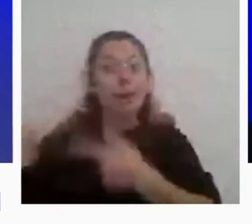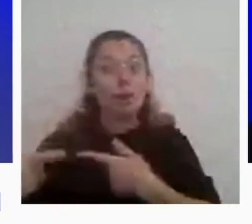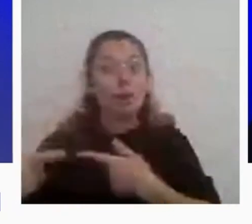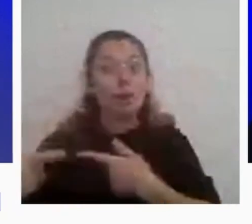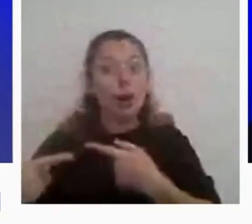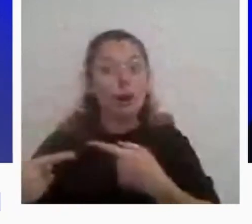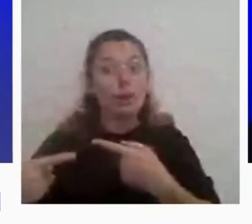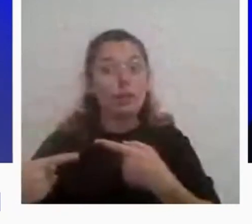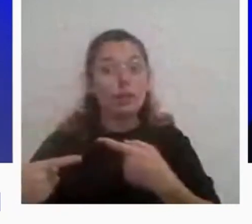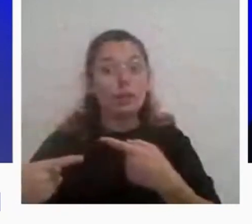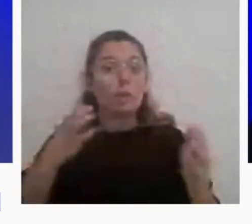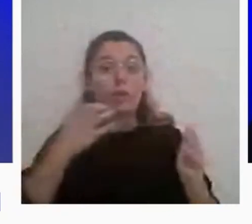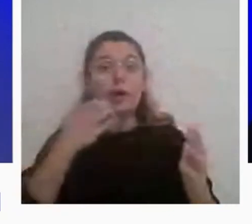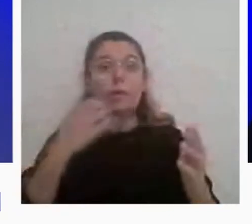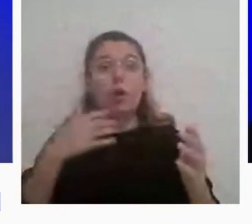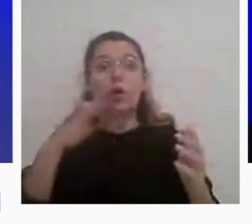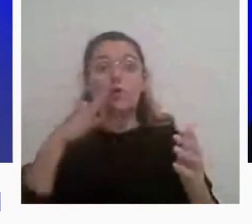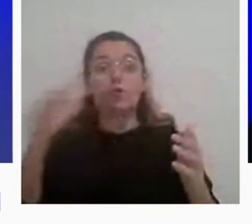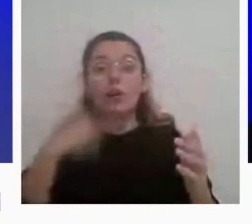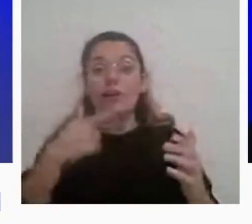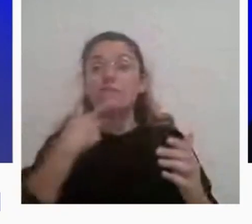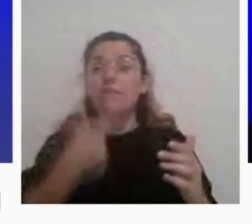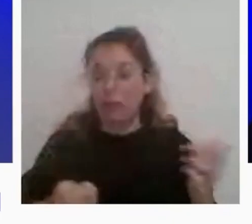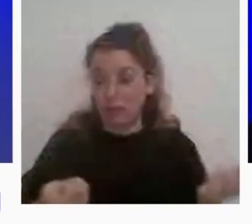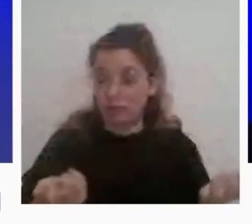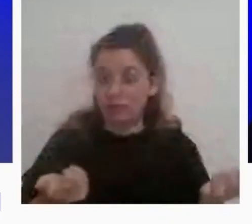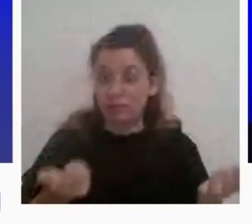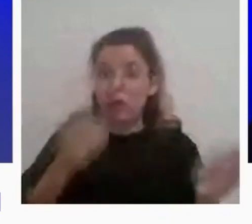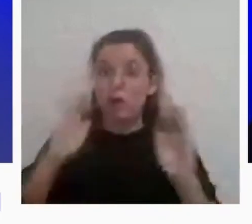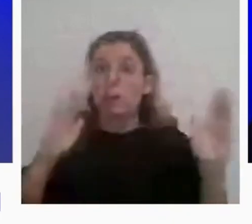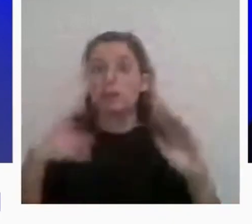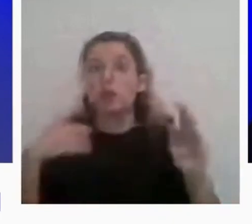entrar a Francia algo sencillo, pero cuando decimos entrar a Camerún,